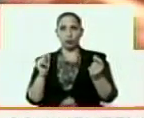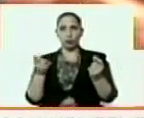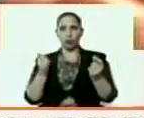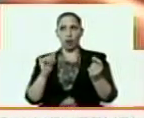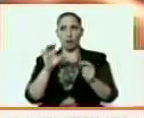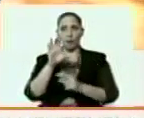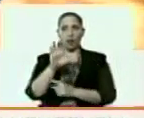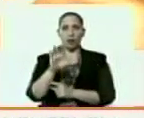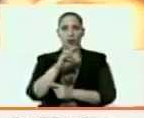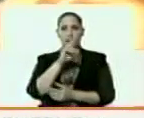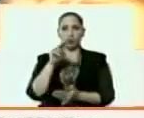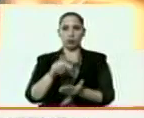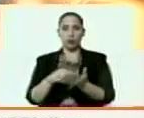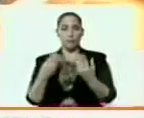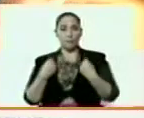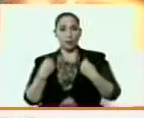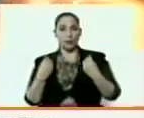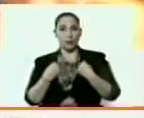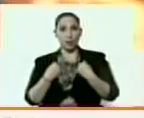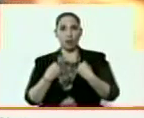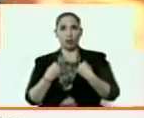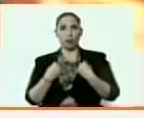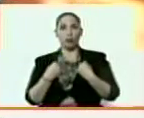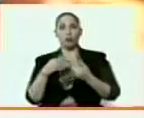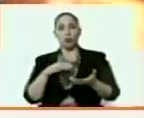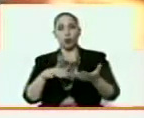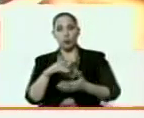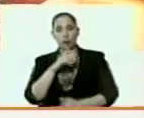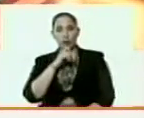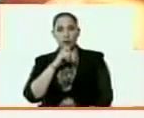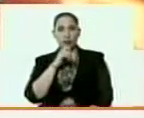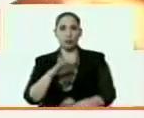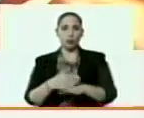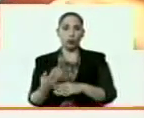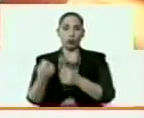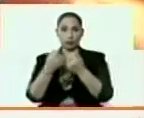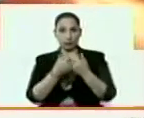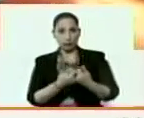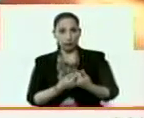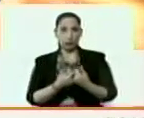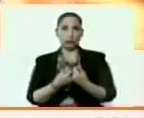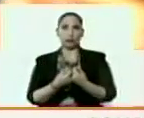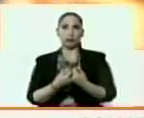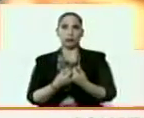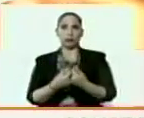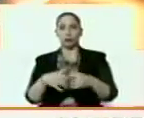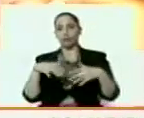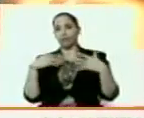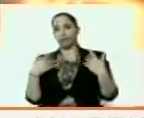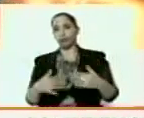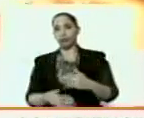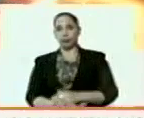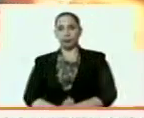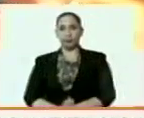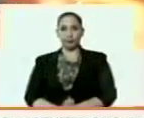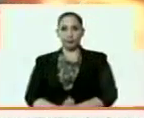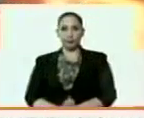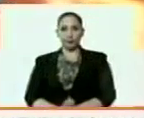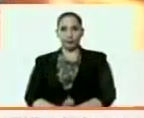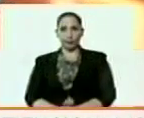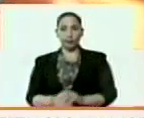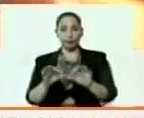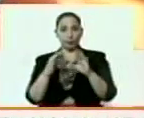nacional viviendo una situación bastante difícil, porque la situación económica de nuestro país es muy grave. La